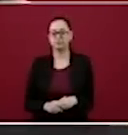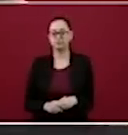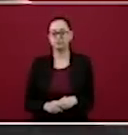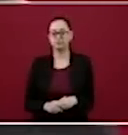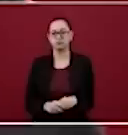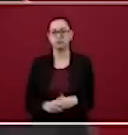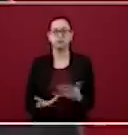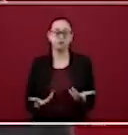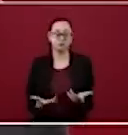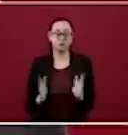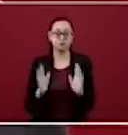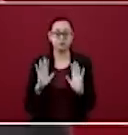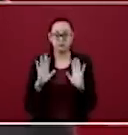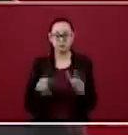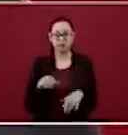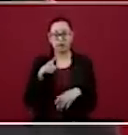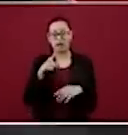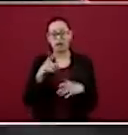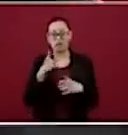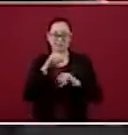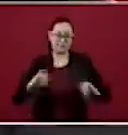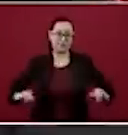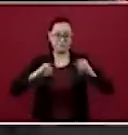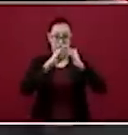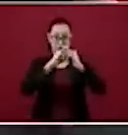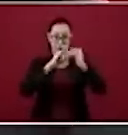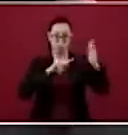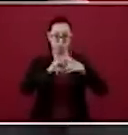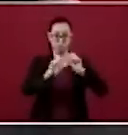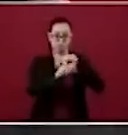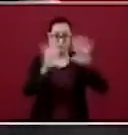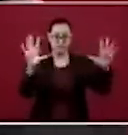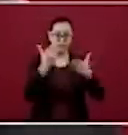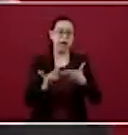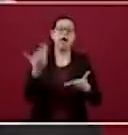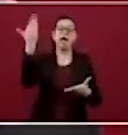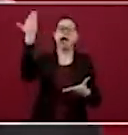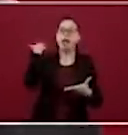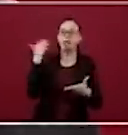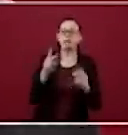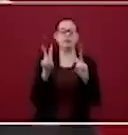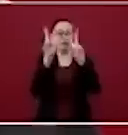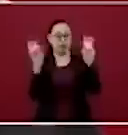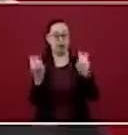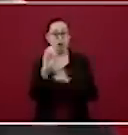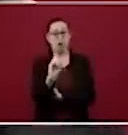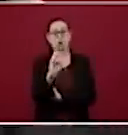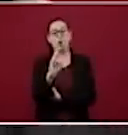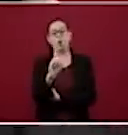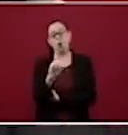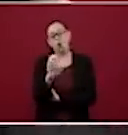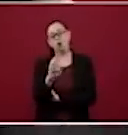Oficina de Transparencia, el Instituto de Transparencia, negó la apertura del caso de